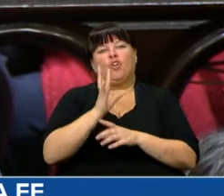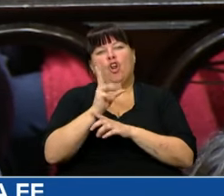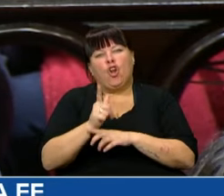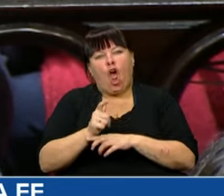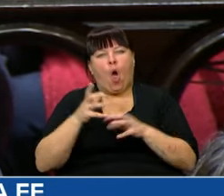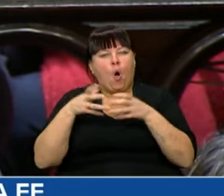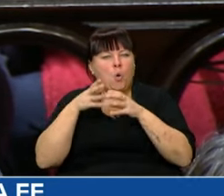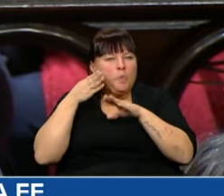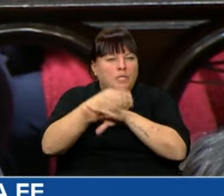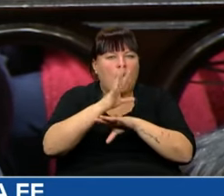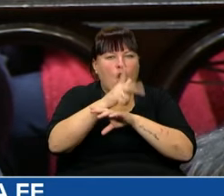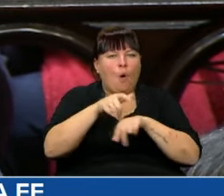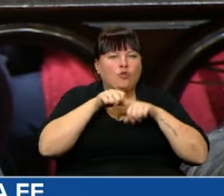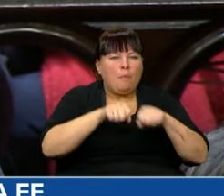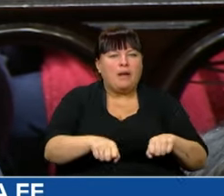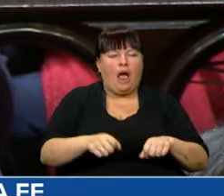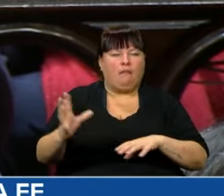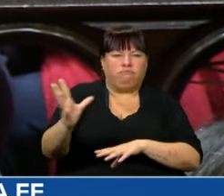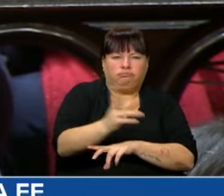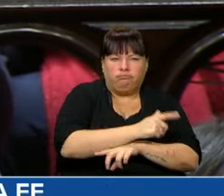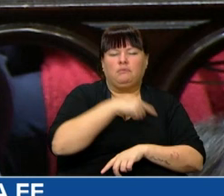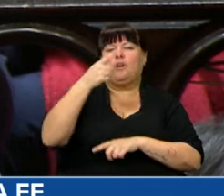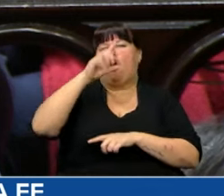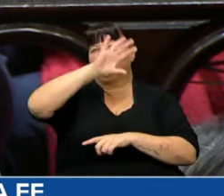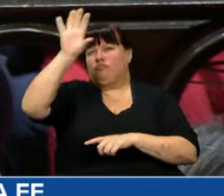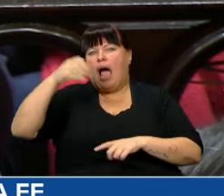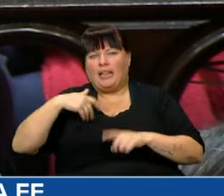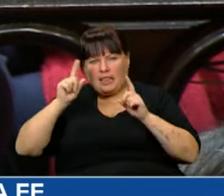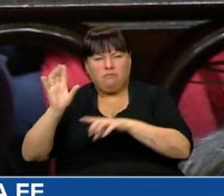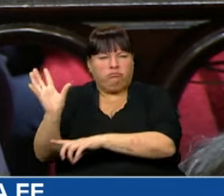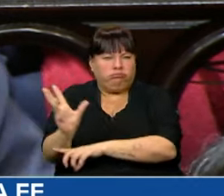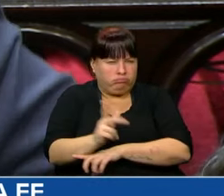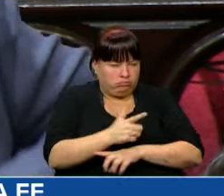robos en banda a supermercados y a lugares en la República Argentina.